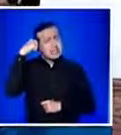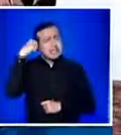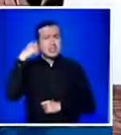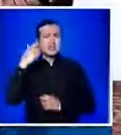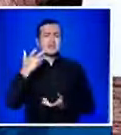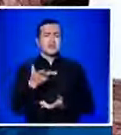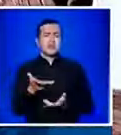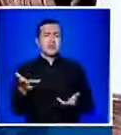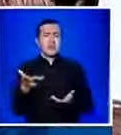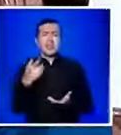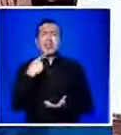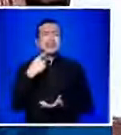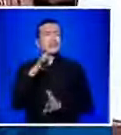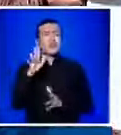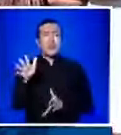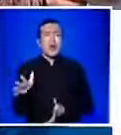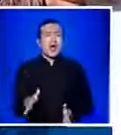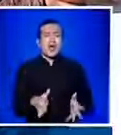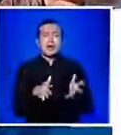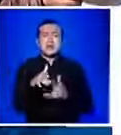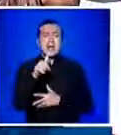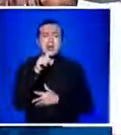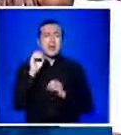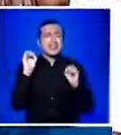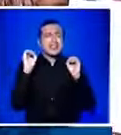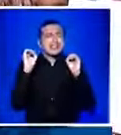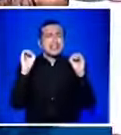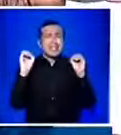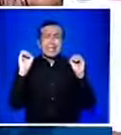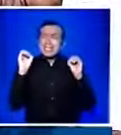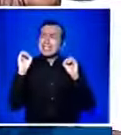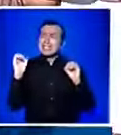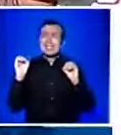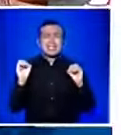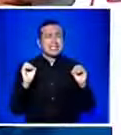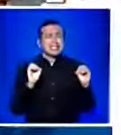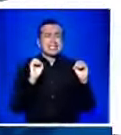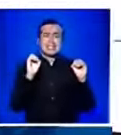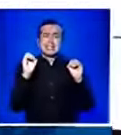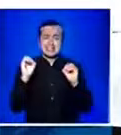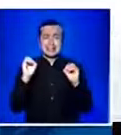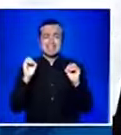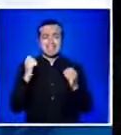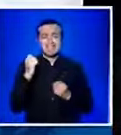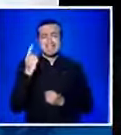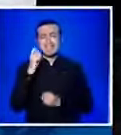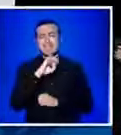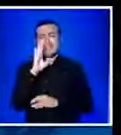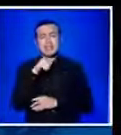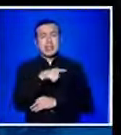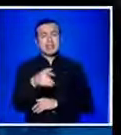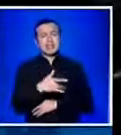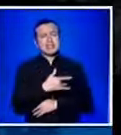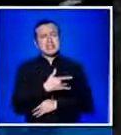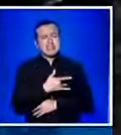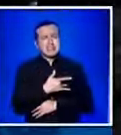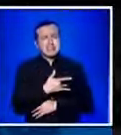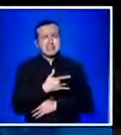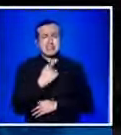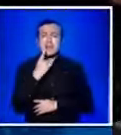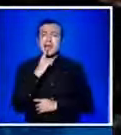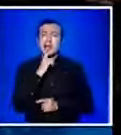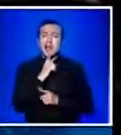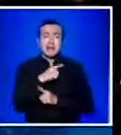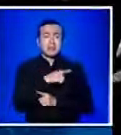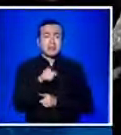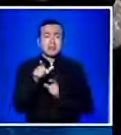vital, porque dicen que no tienen para nada, absolutamente para nada, y es entendible la indignación, es entendible la